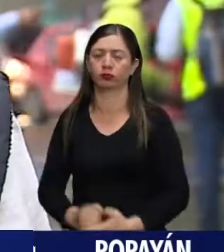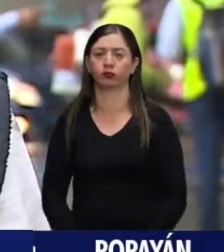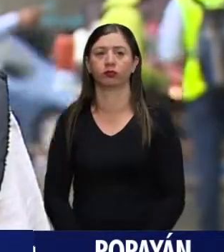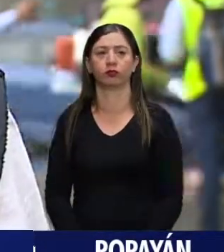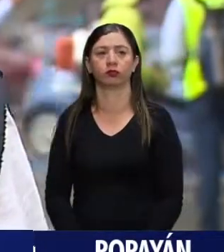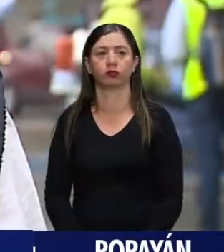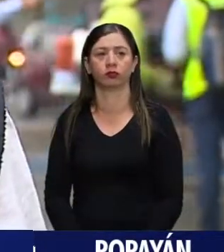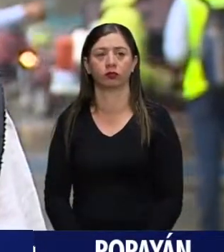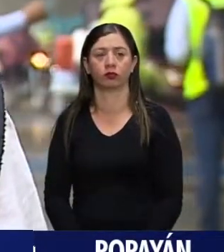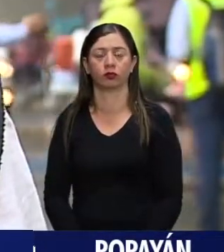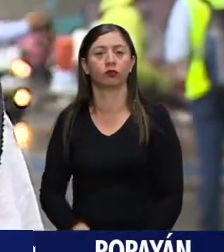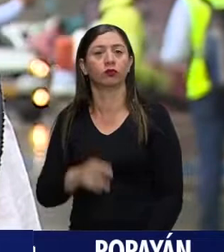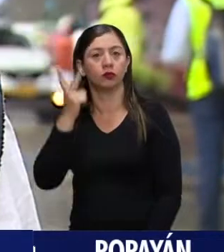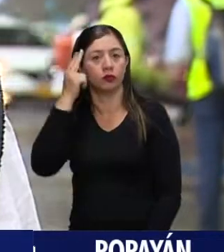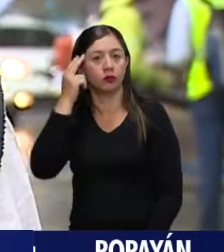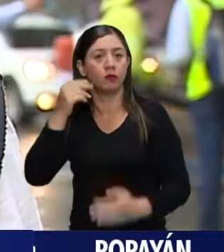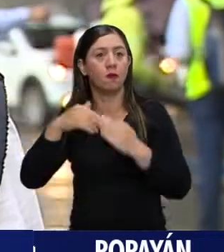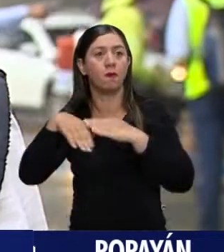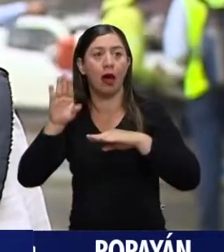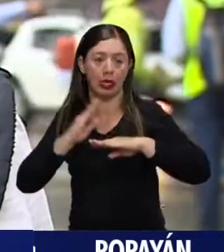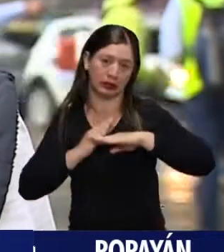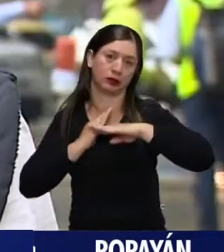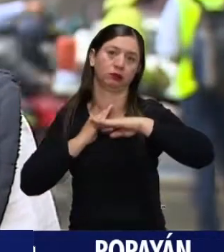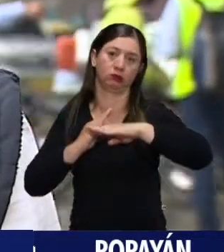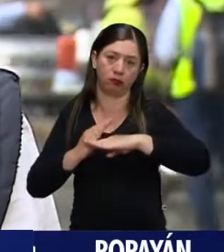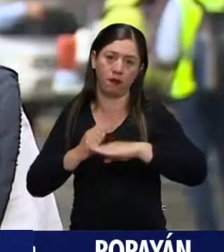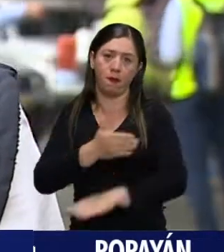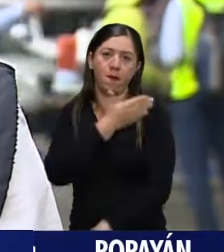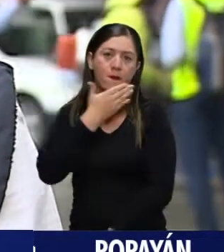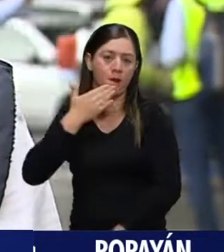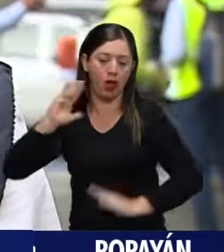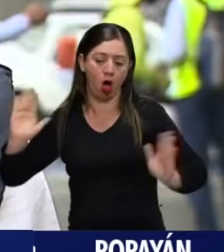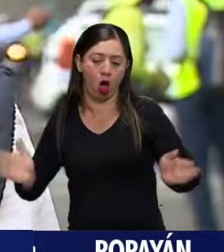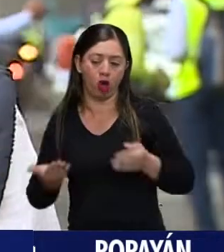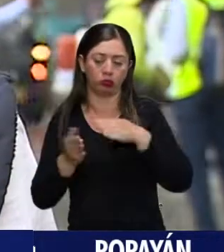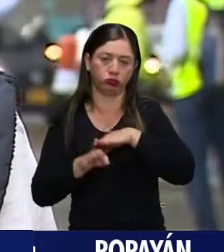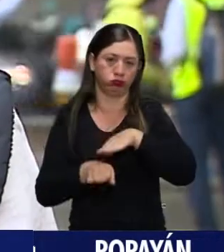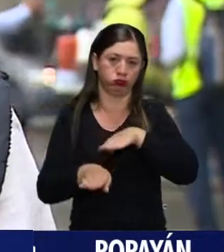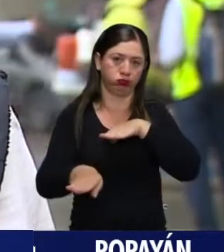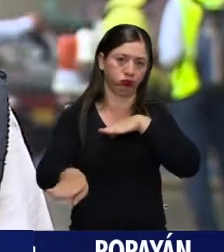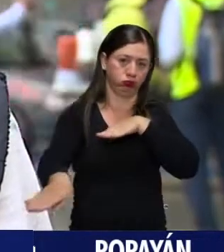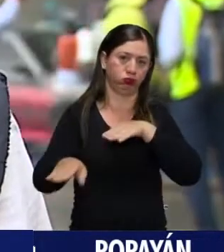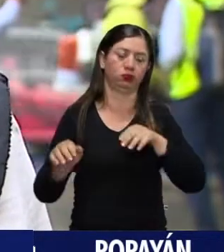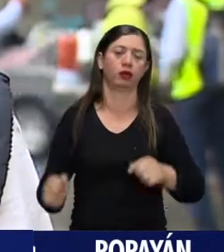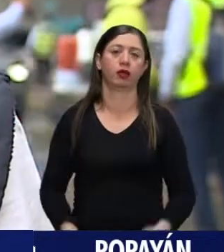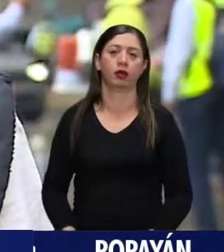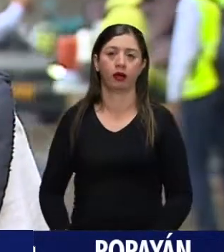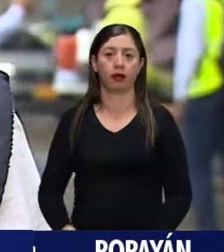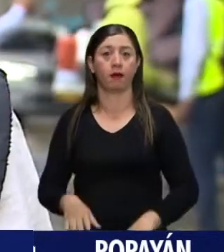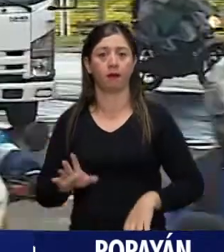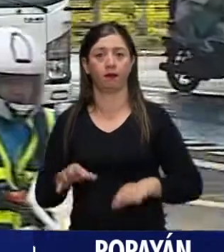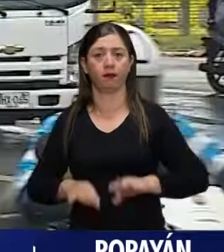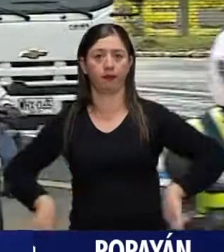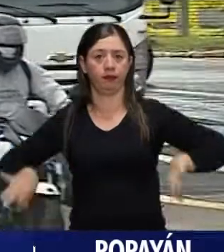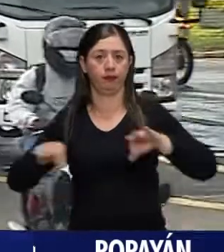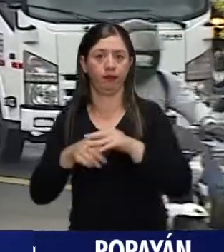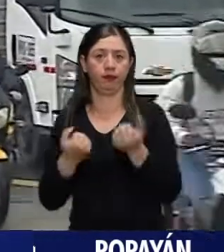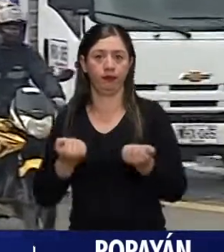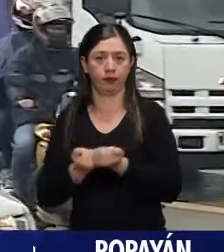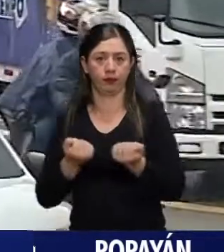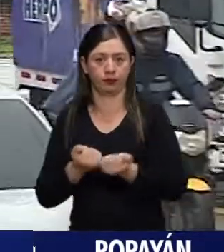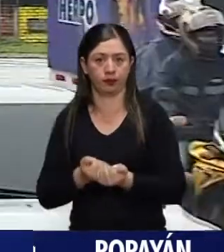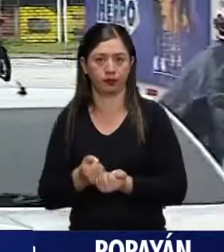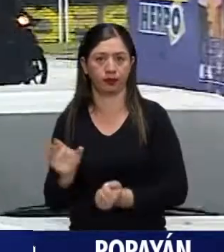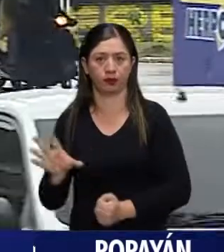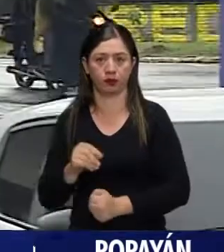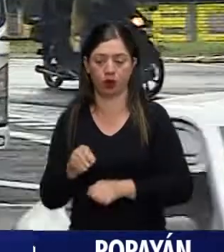Genera obviamente mayor seguridad, mejora la movilidad y especialmente respalda todo lo que tiene que ver